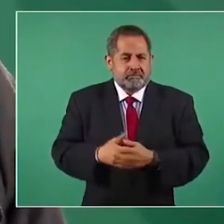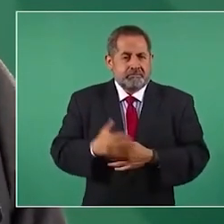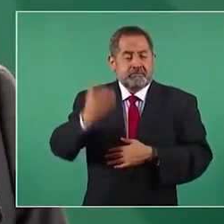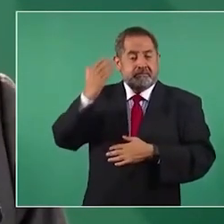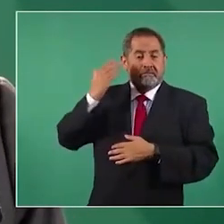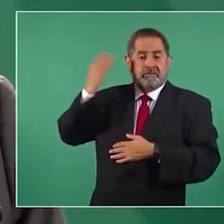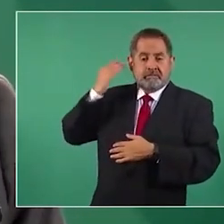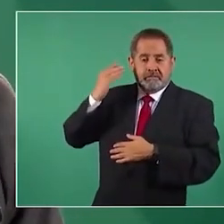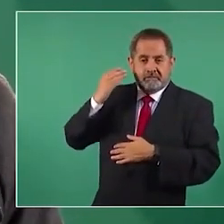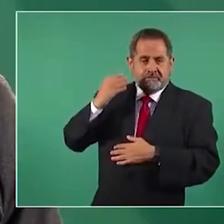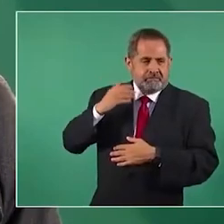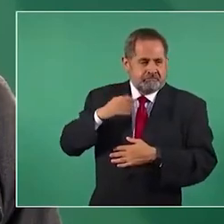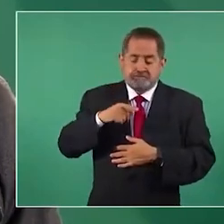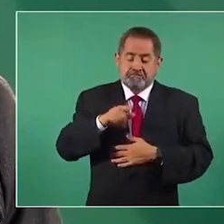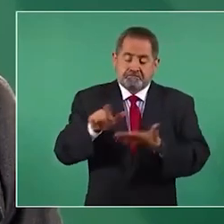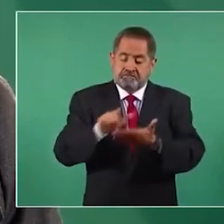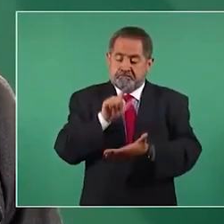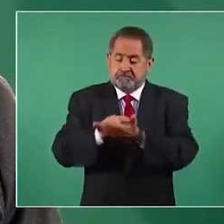33